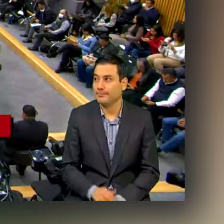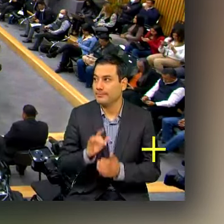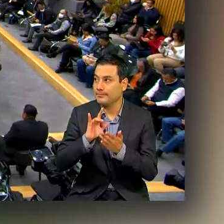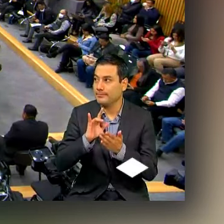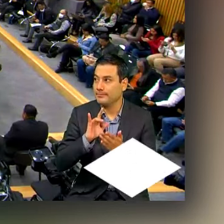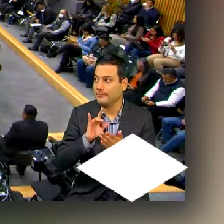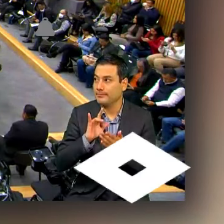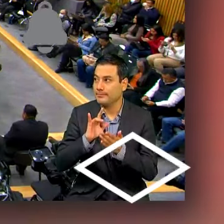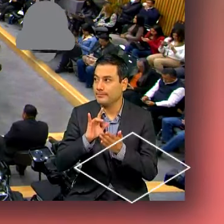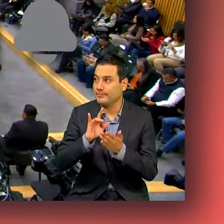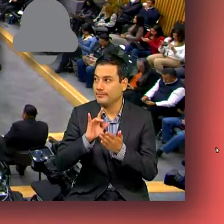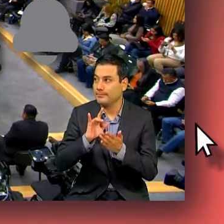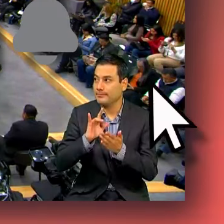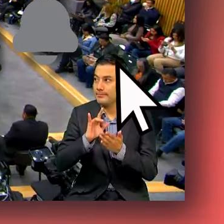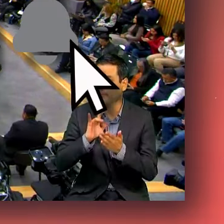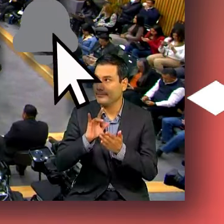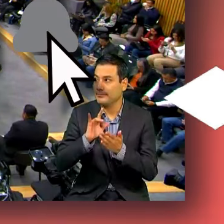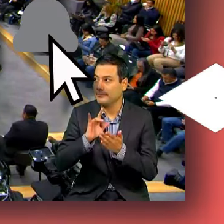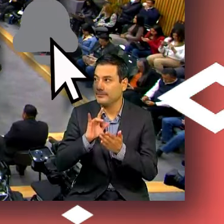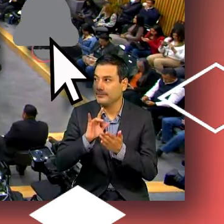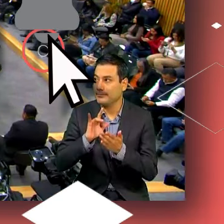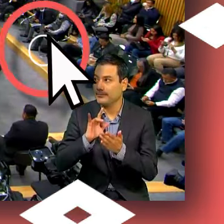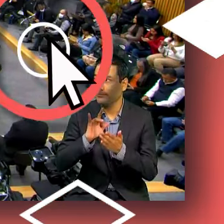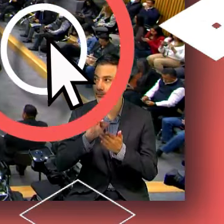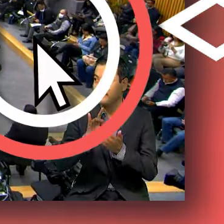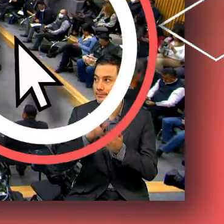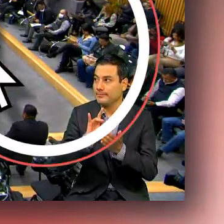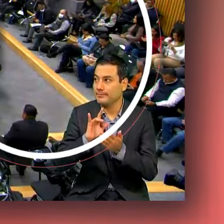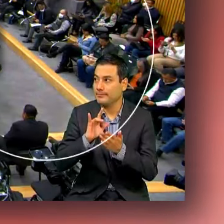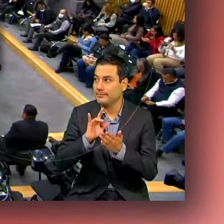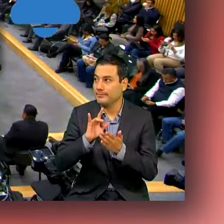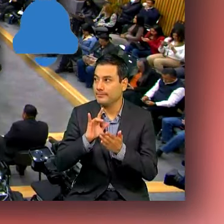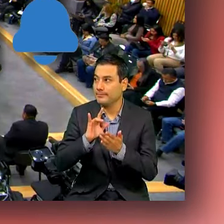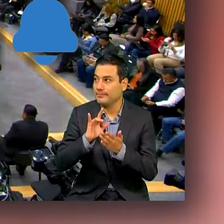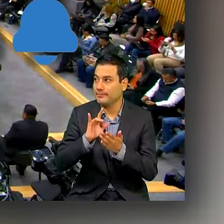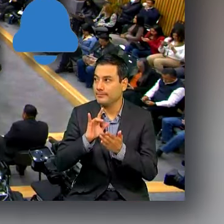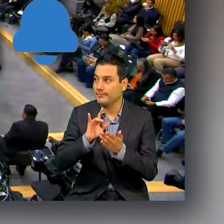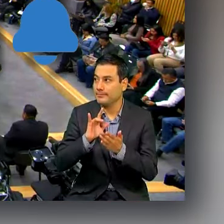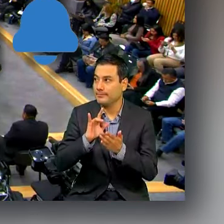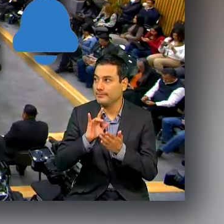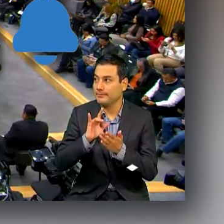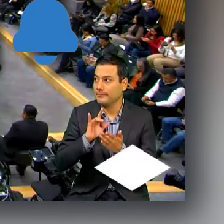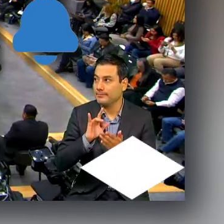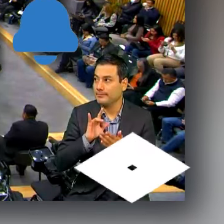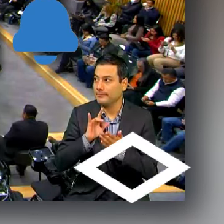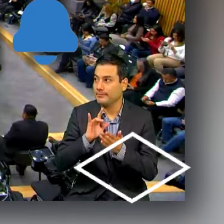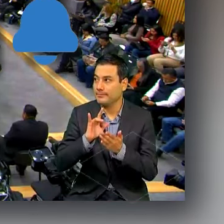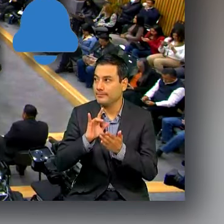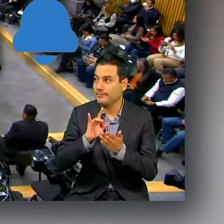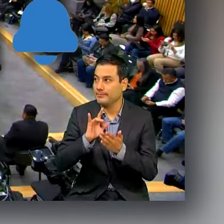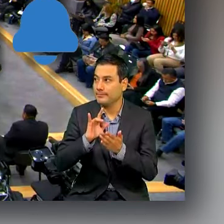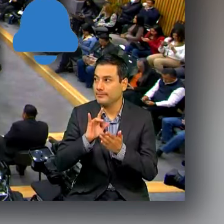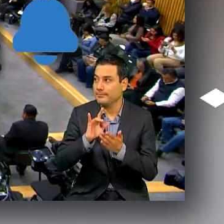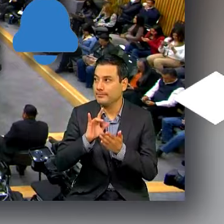Gracias, diputado. Dale en me gusta, suscríbete, activa la campanita y compártelo para que más gente lo vea.